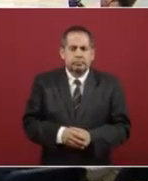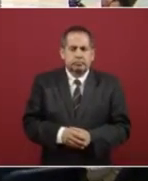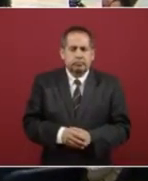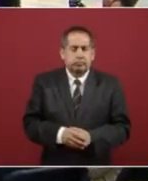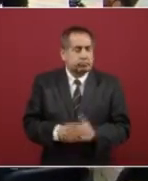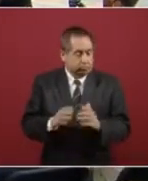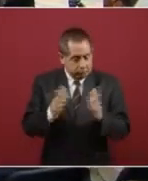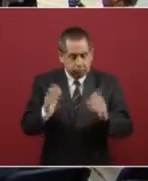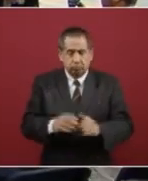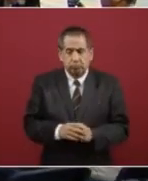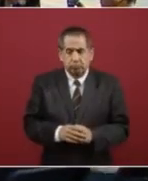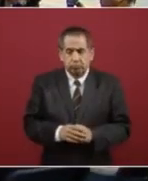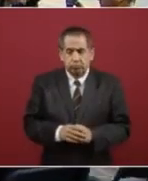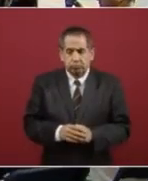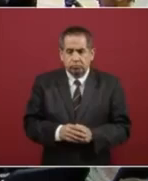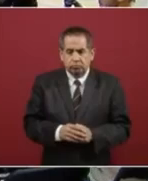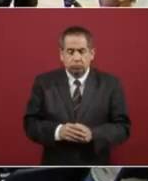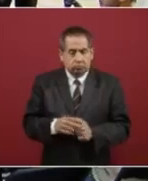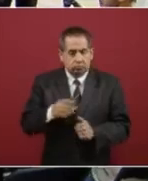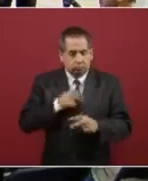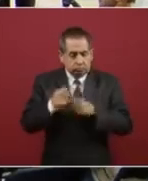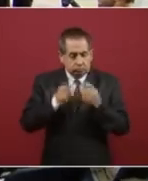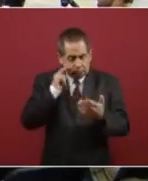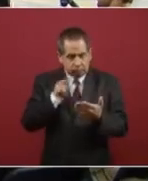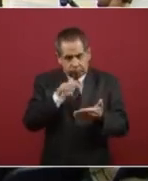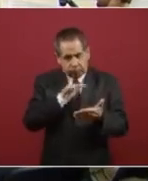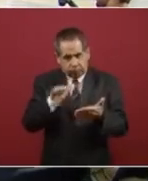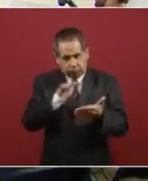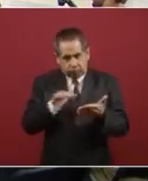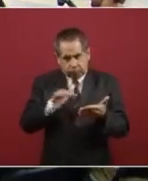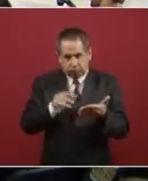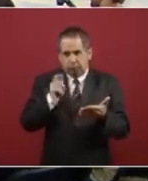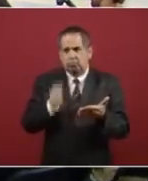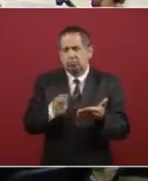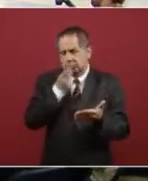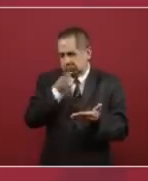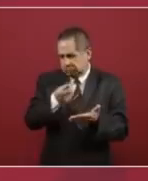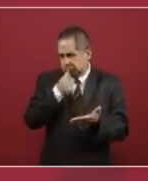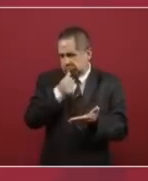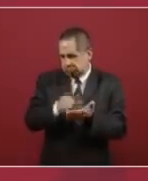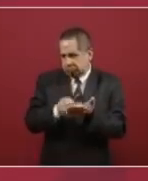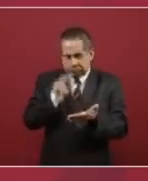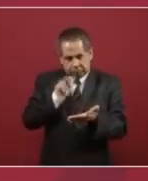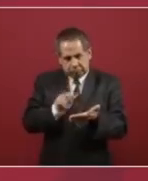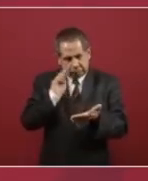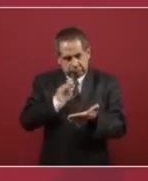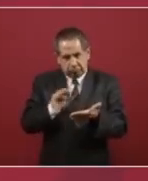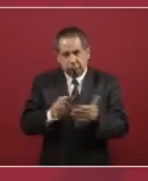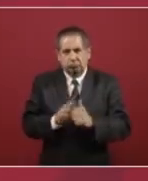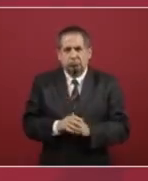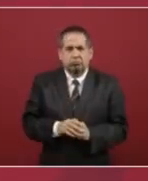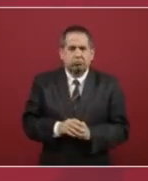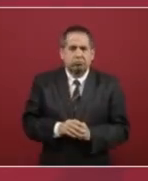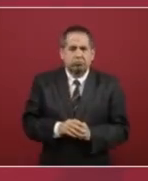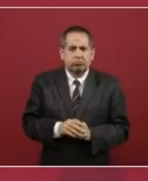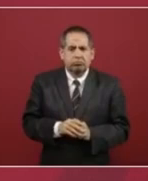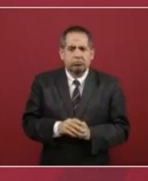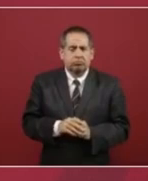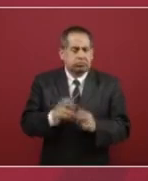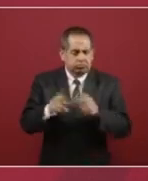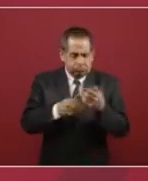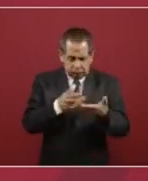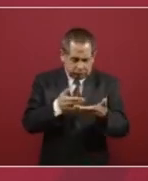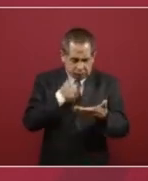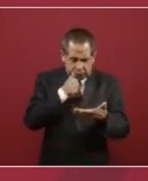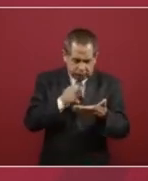Bueno, pues yo voy a leer esta carta y la voy a